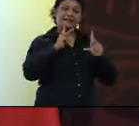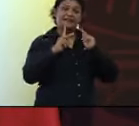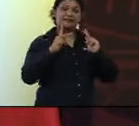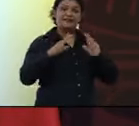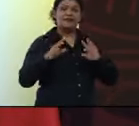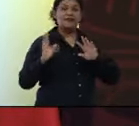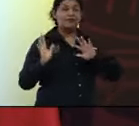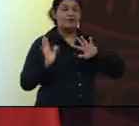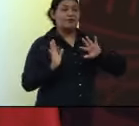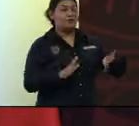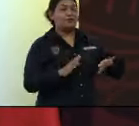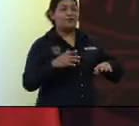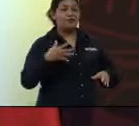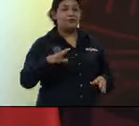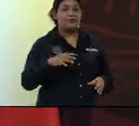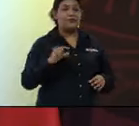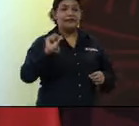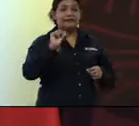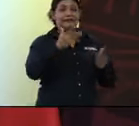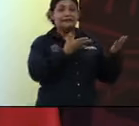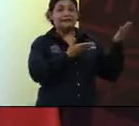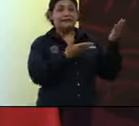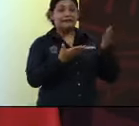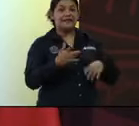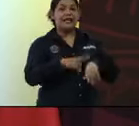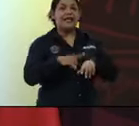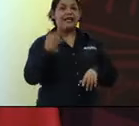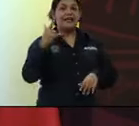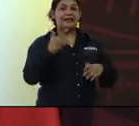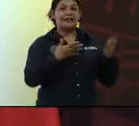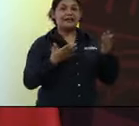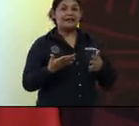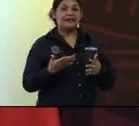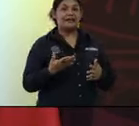toda la noche y vienen ahorita llegando, ¿verdad? ¿A qué hora llegaron?